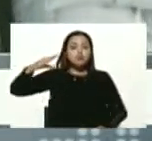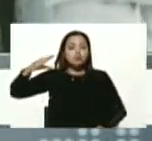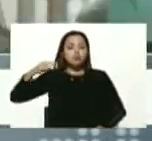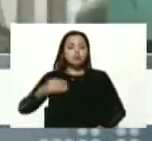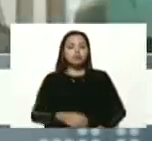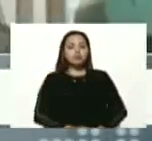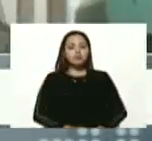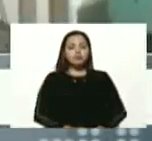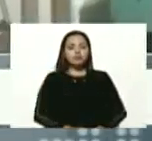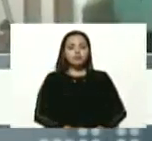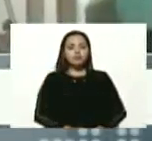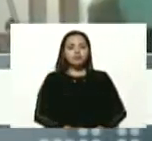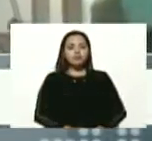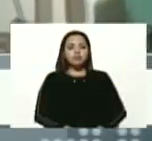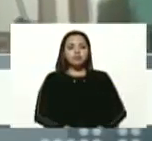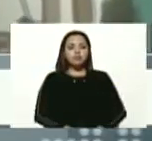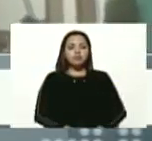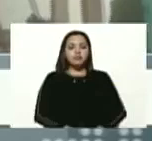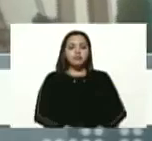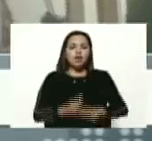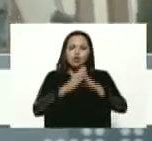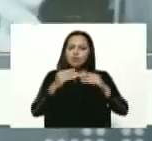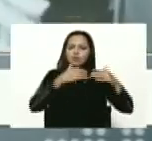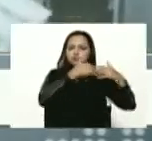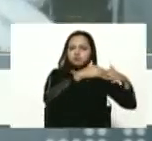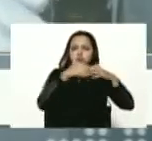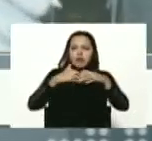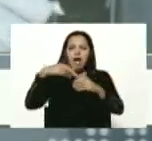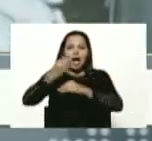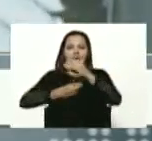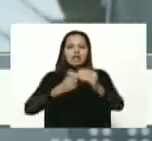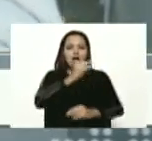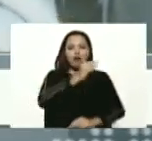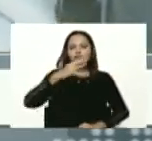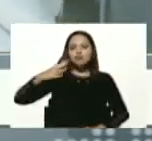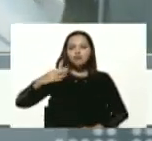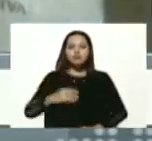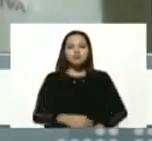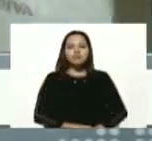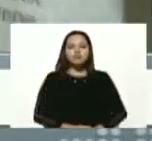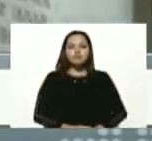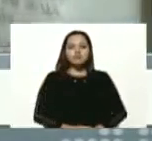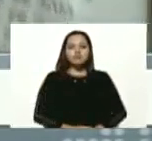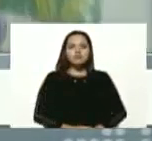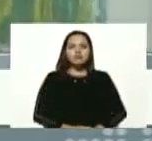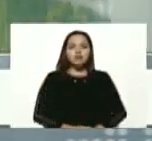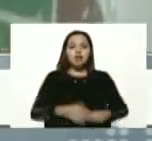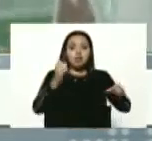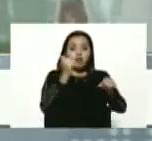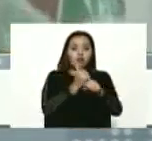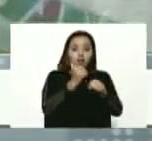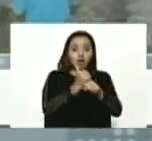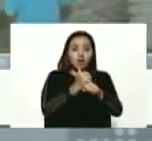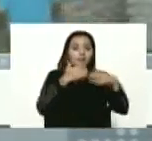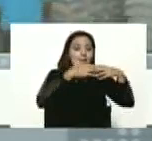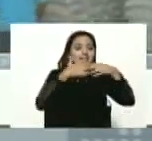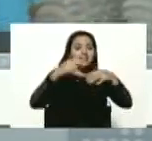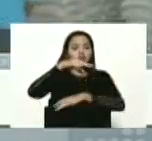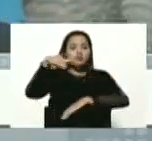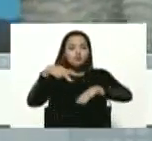y así, bueno, todas las plantas procesadoras de arroz, los productores de arroz a nivel